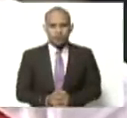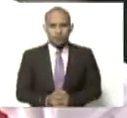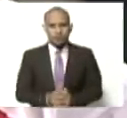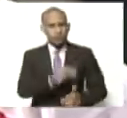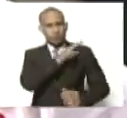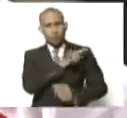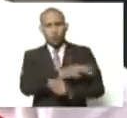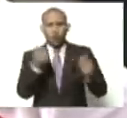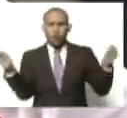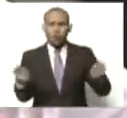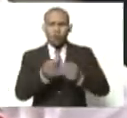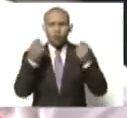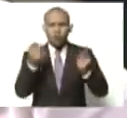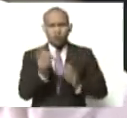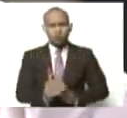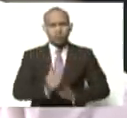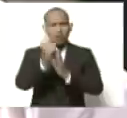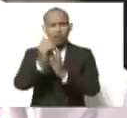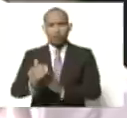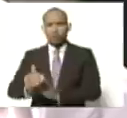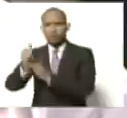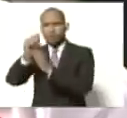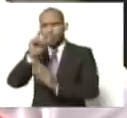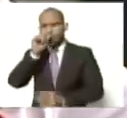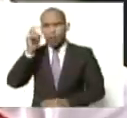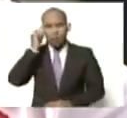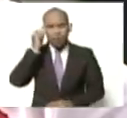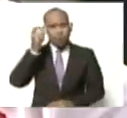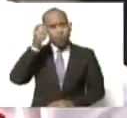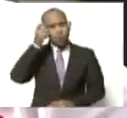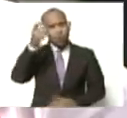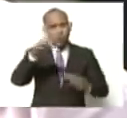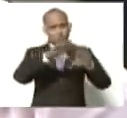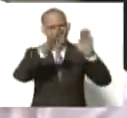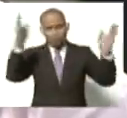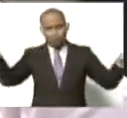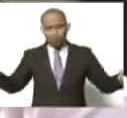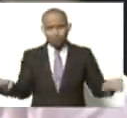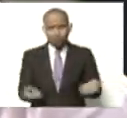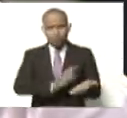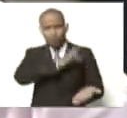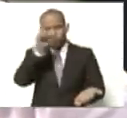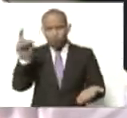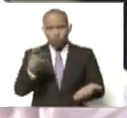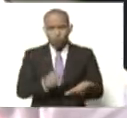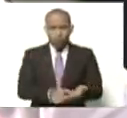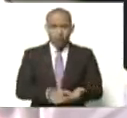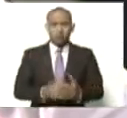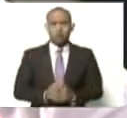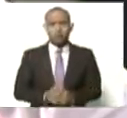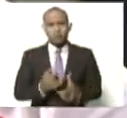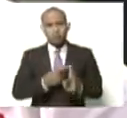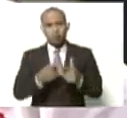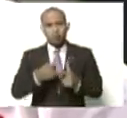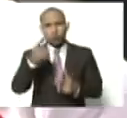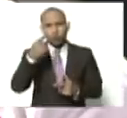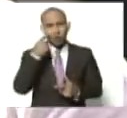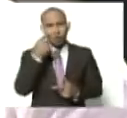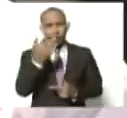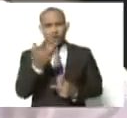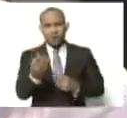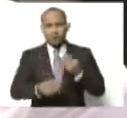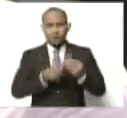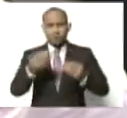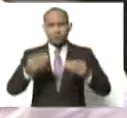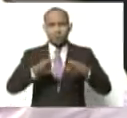popular, para los líderes, las lideresas, para el pueblo todo, en un escenario, como usted bien lo ha dibujado, que en el